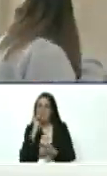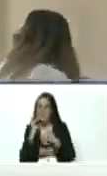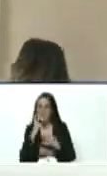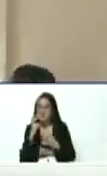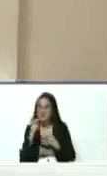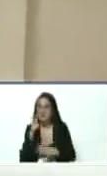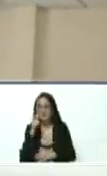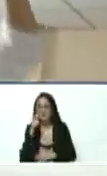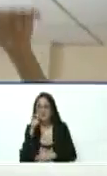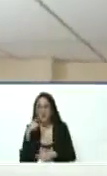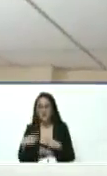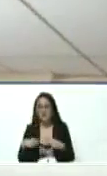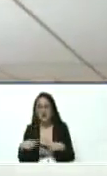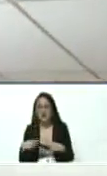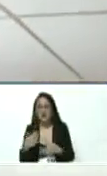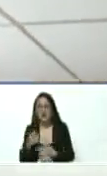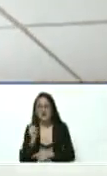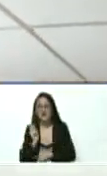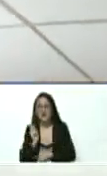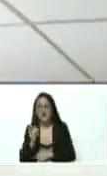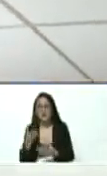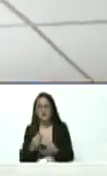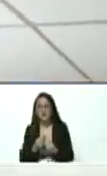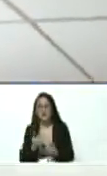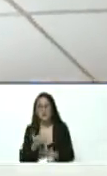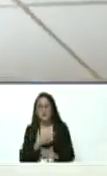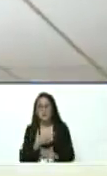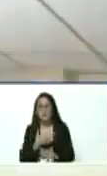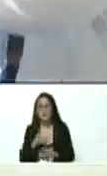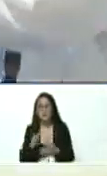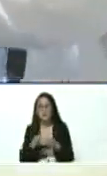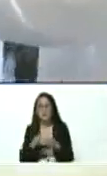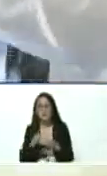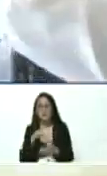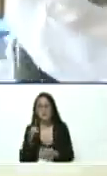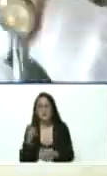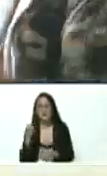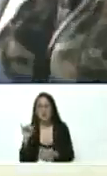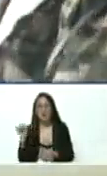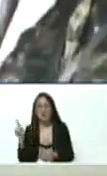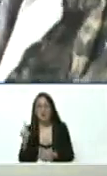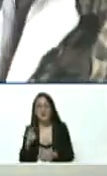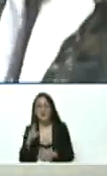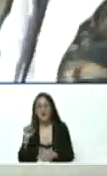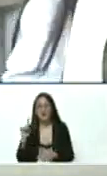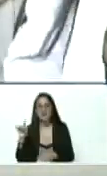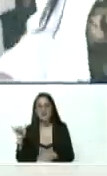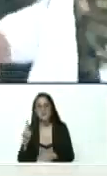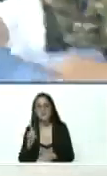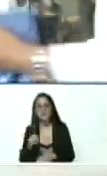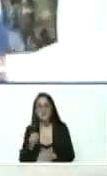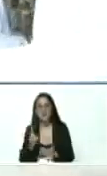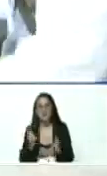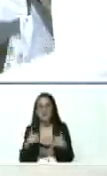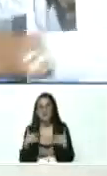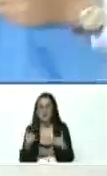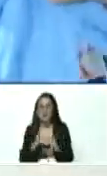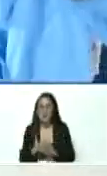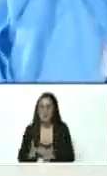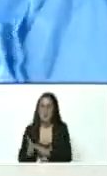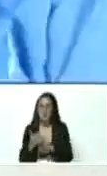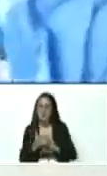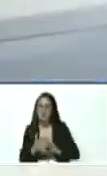inspecciones y diariamente estamos en la tarea junto con el comandante de la SOG y de la red. Pero además de esto, presidente, están las áreas de salud